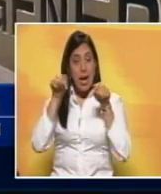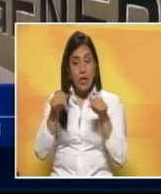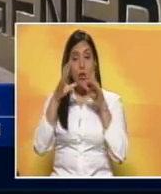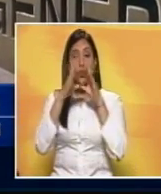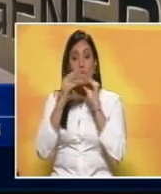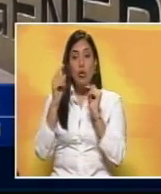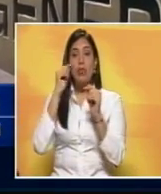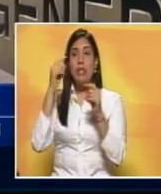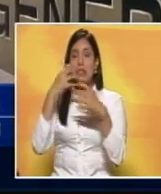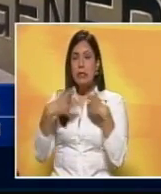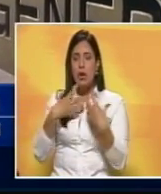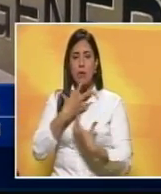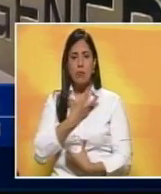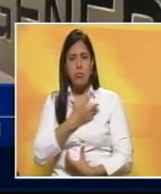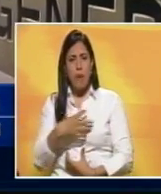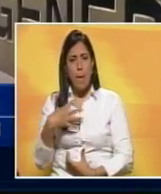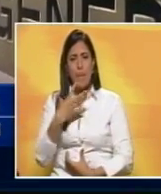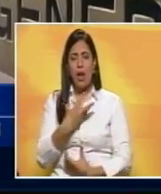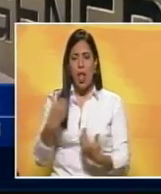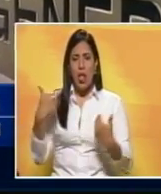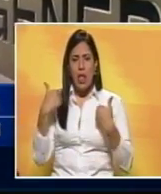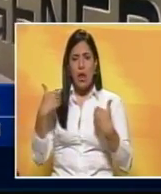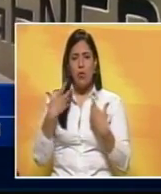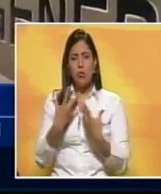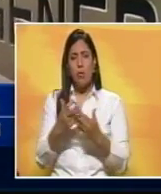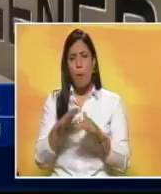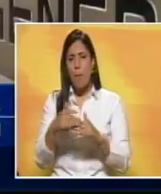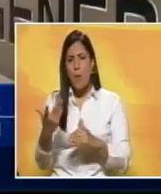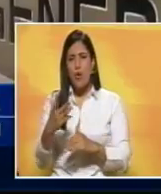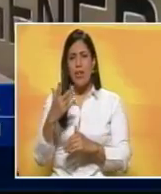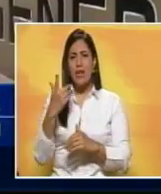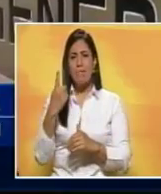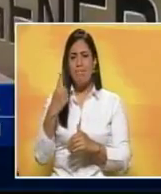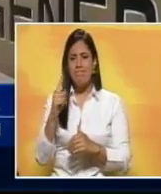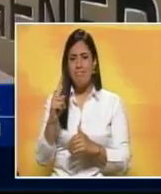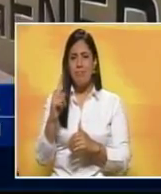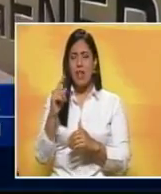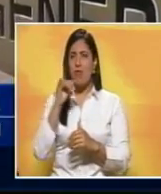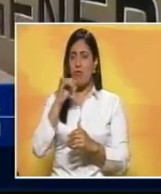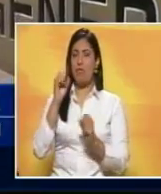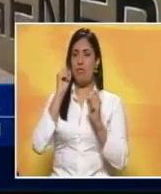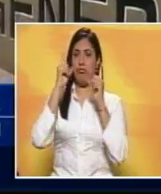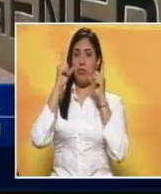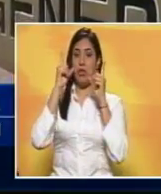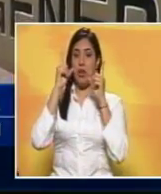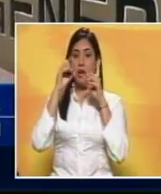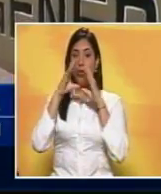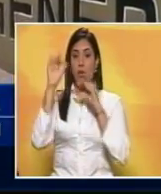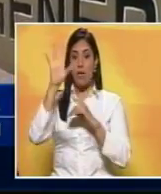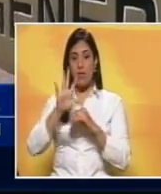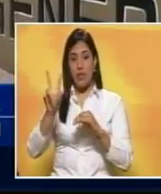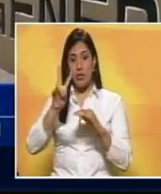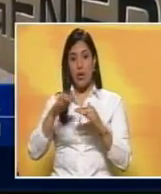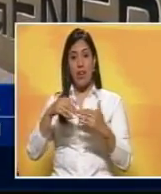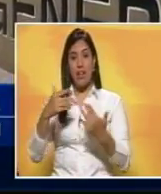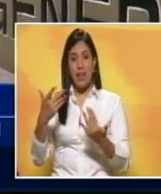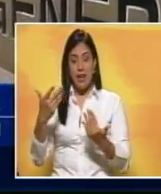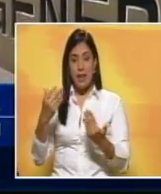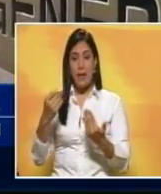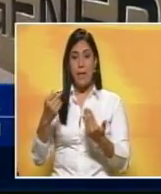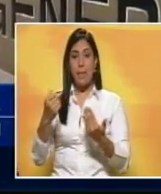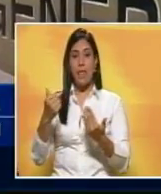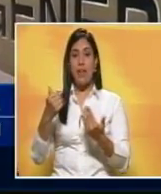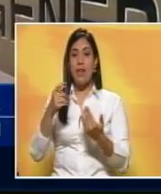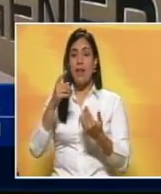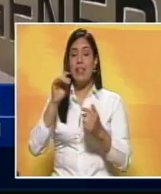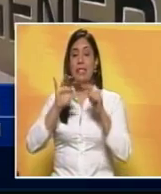todo consternación, dolor y sufrimiento al conocerse esta noticia de impacto nacional que tiene que ver